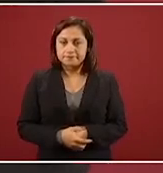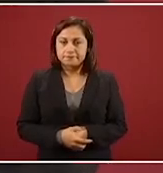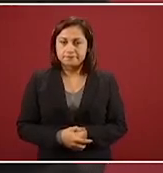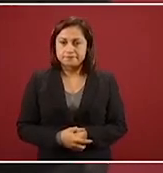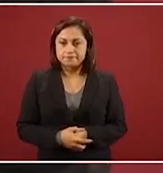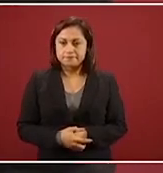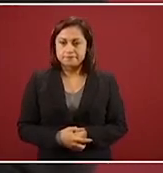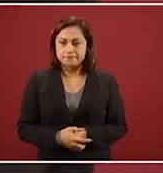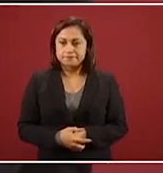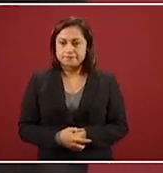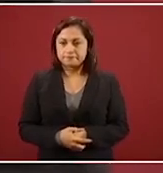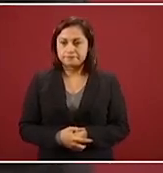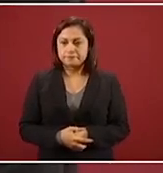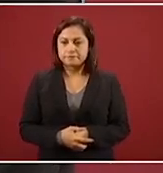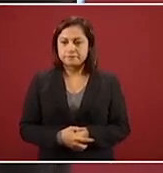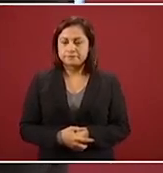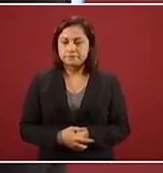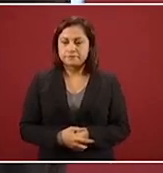Entonces,